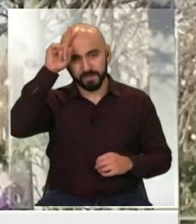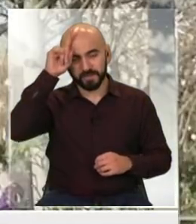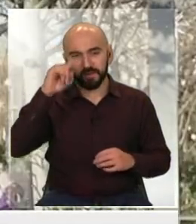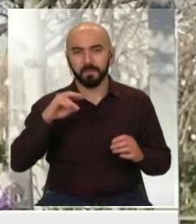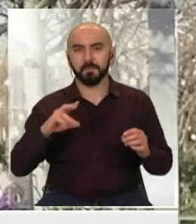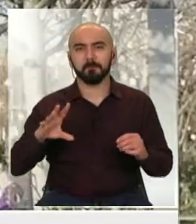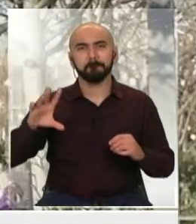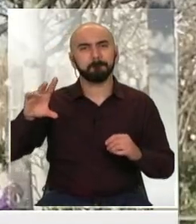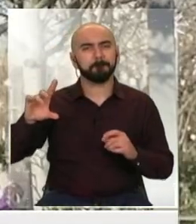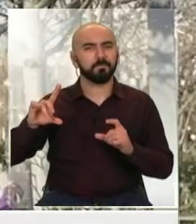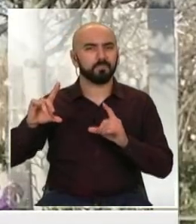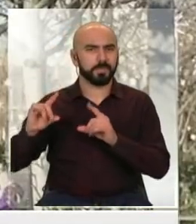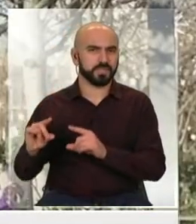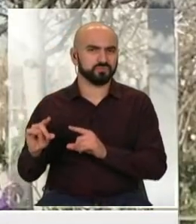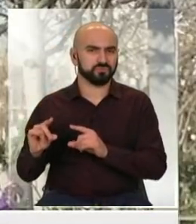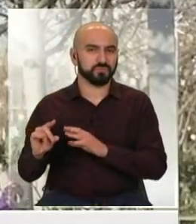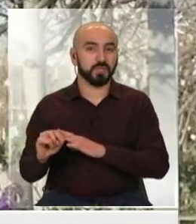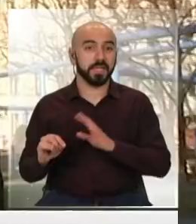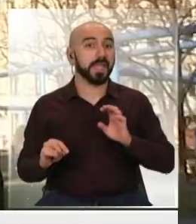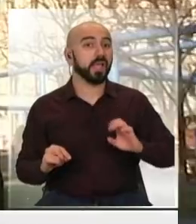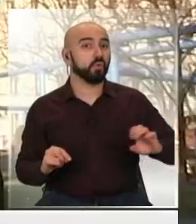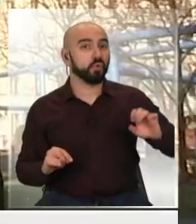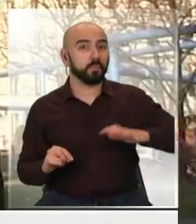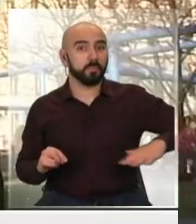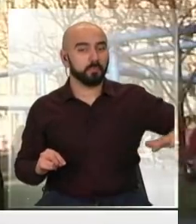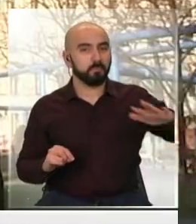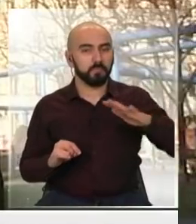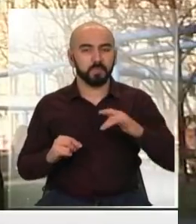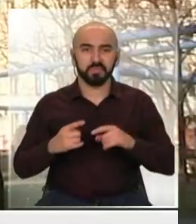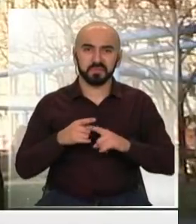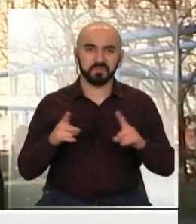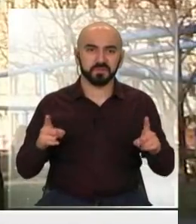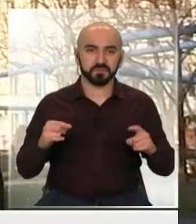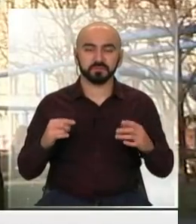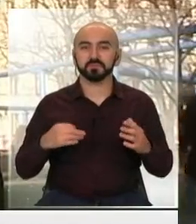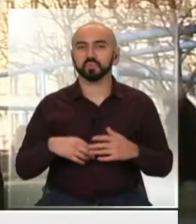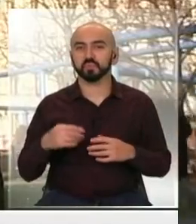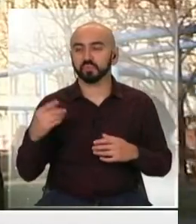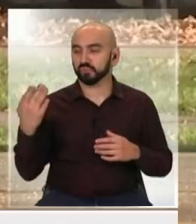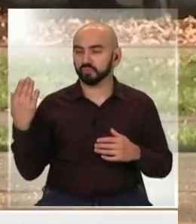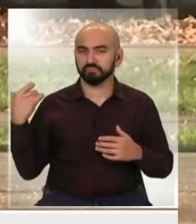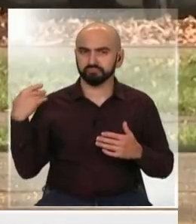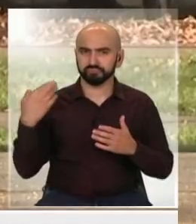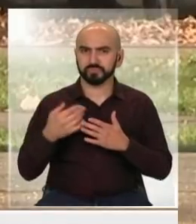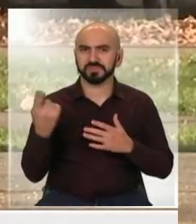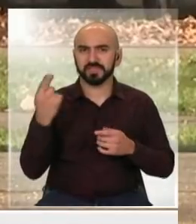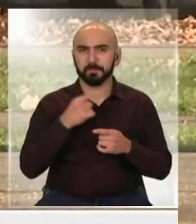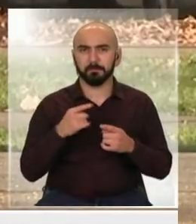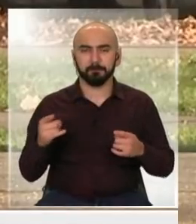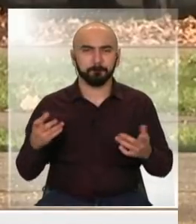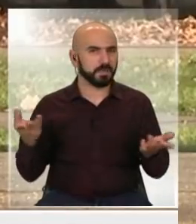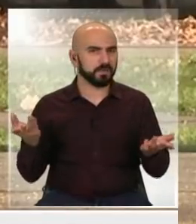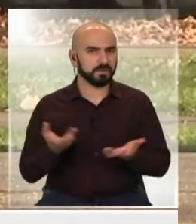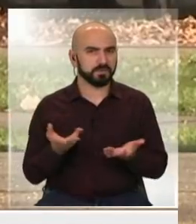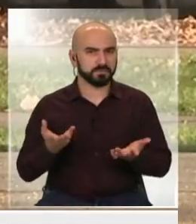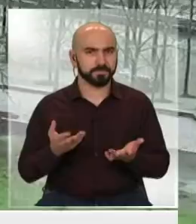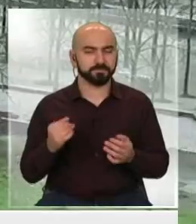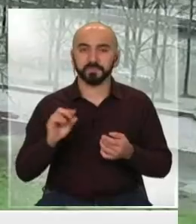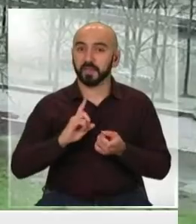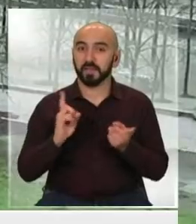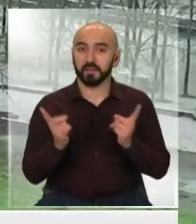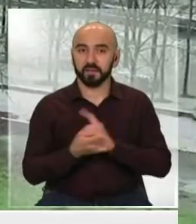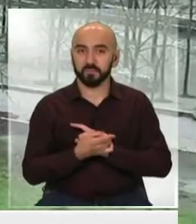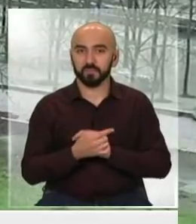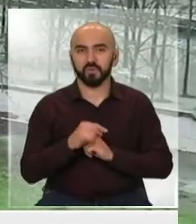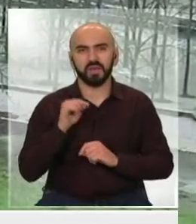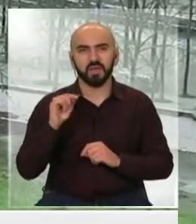sus vecinos europeos la verdad que la situación cambió en las últimas semanas merkel por eso hizo referencia al hecho de que este fue